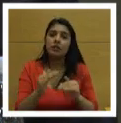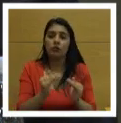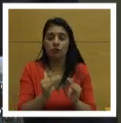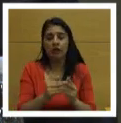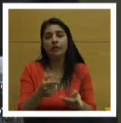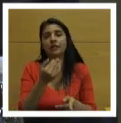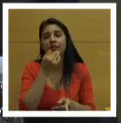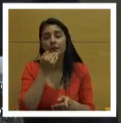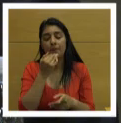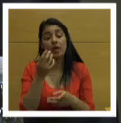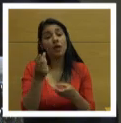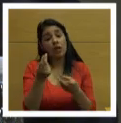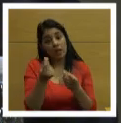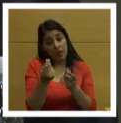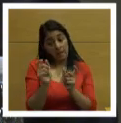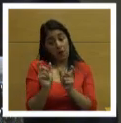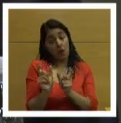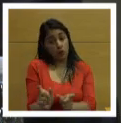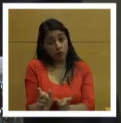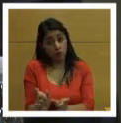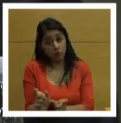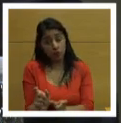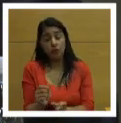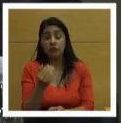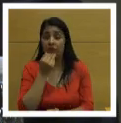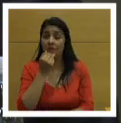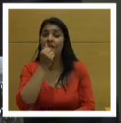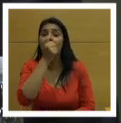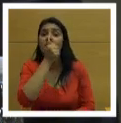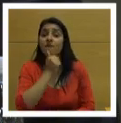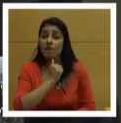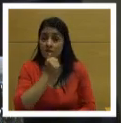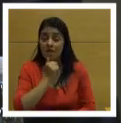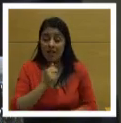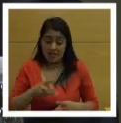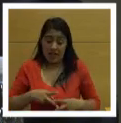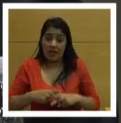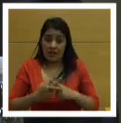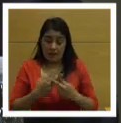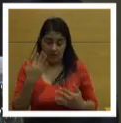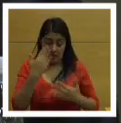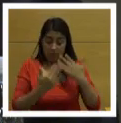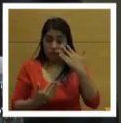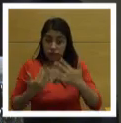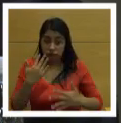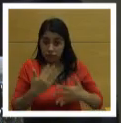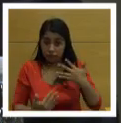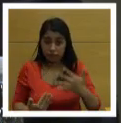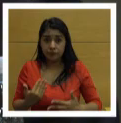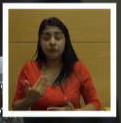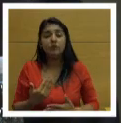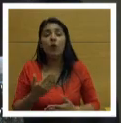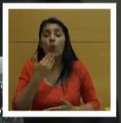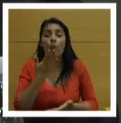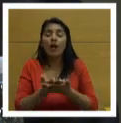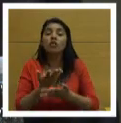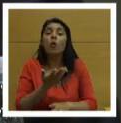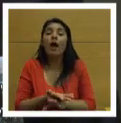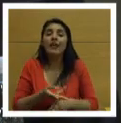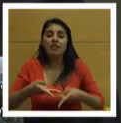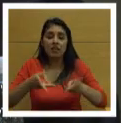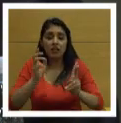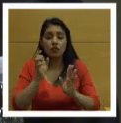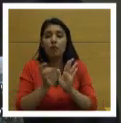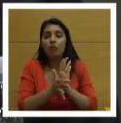son la dependencia económica y las escasas herramientas de autocuidado y protección ante escenarios de vulneración de derechos, lo que